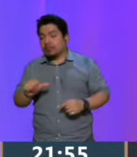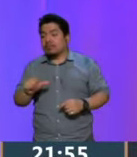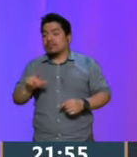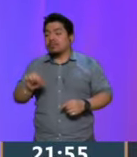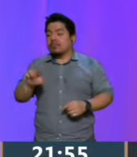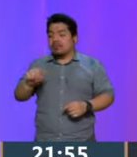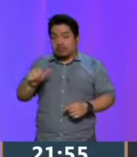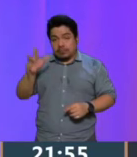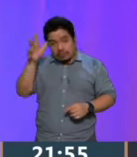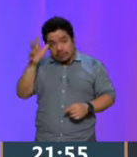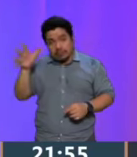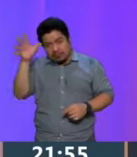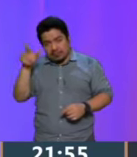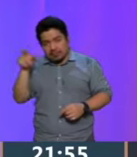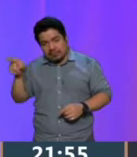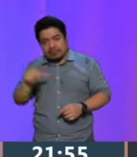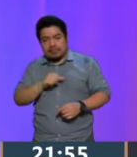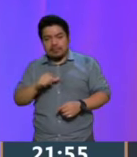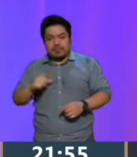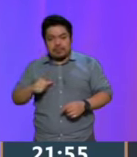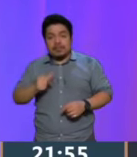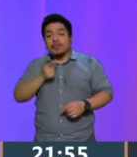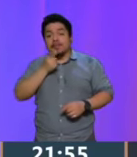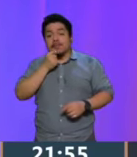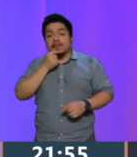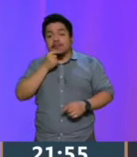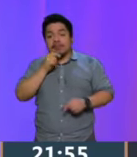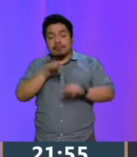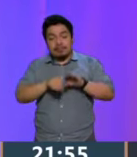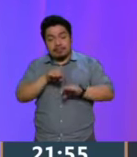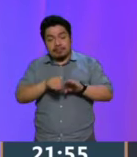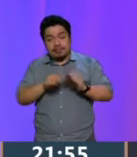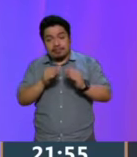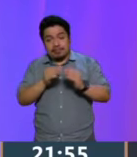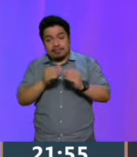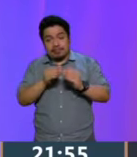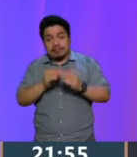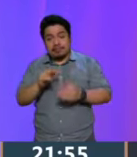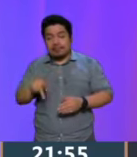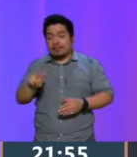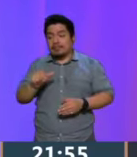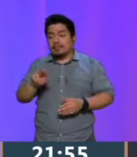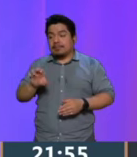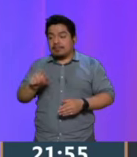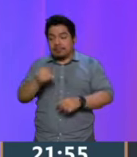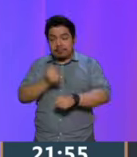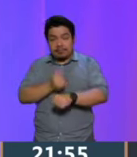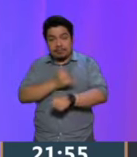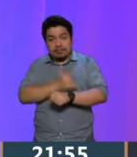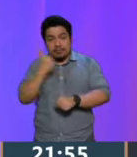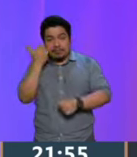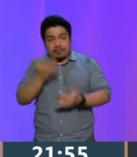Vega en Cuauhtémoc, con la policía queriendo entrar a la casa de Karen Quiroga en Iztapalapa.